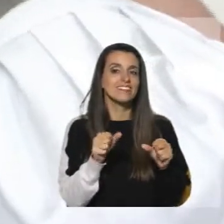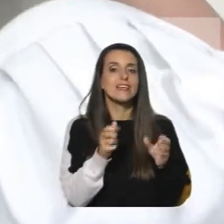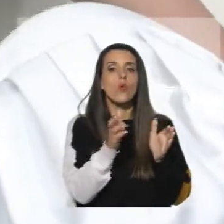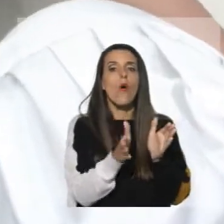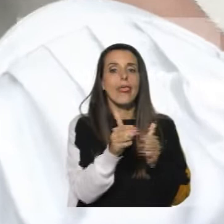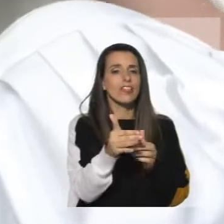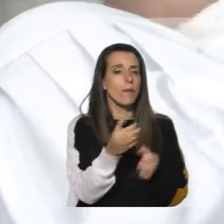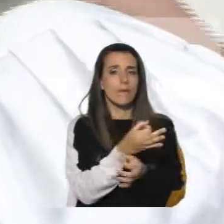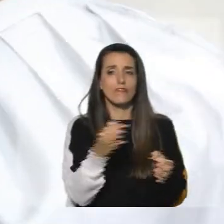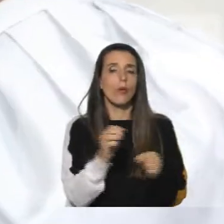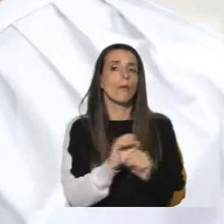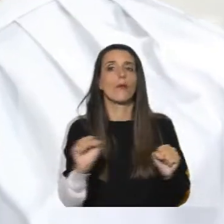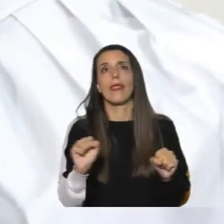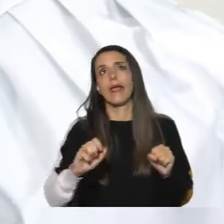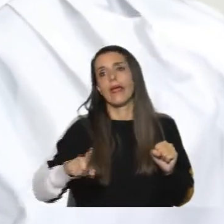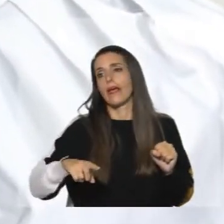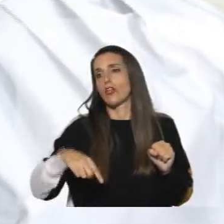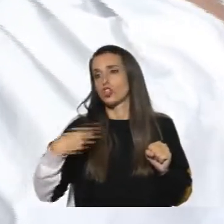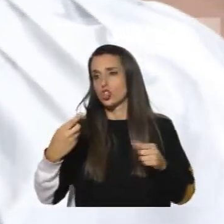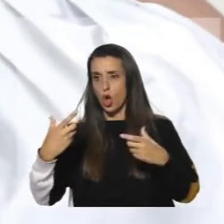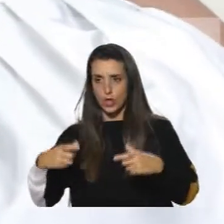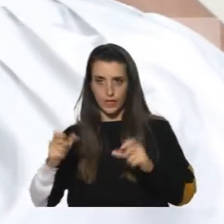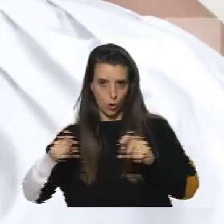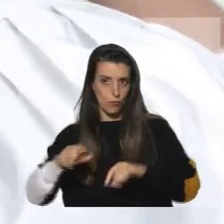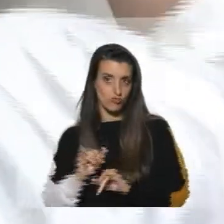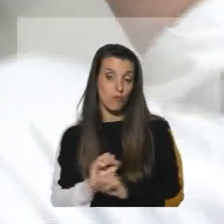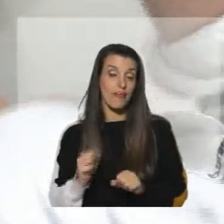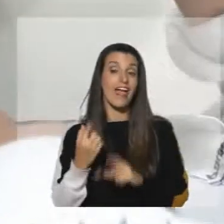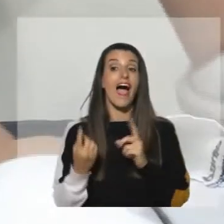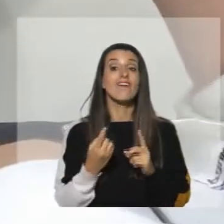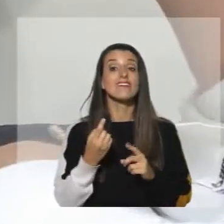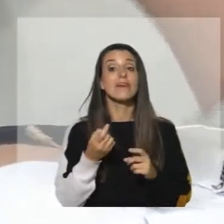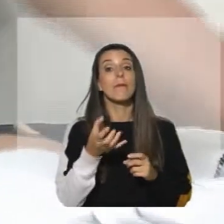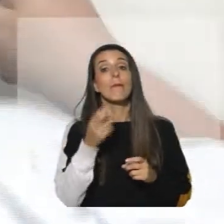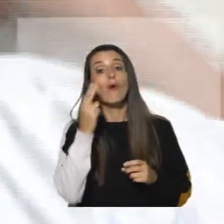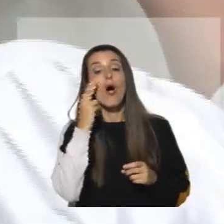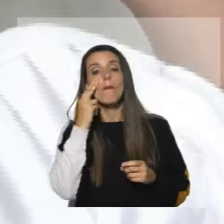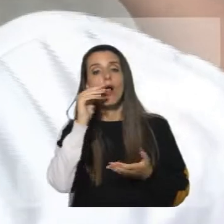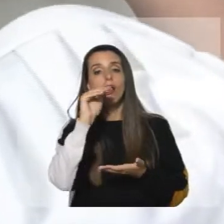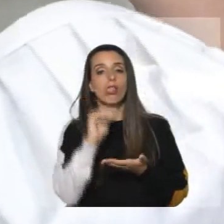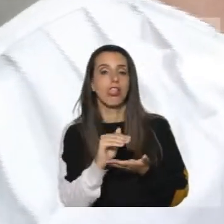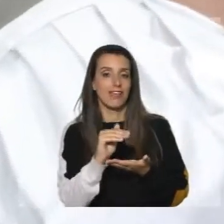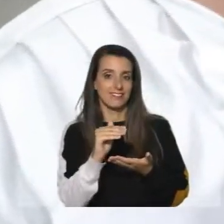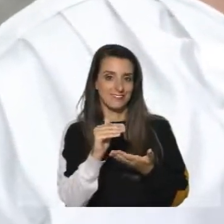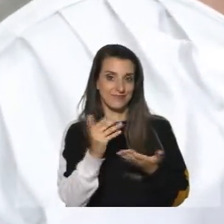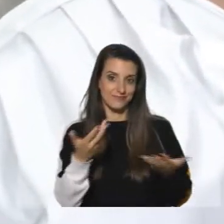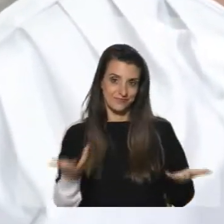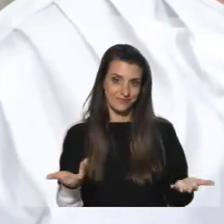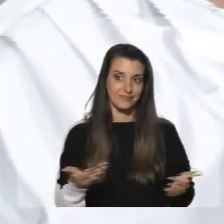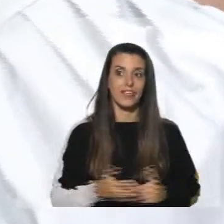hacer estos. Pueden hacerlo con un bizcochuelo, sí, no hay problema. Pero a veces corremos el riesgo de que se bajen un poco más. Claro. ¿Tá?